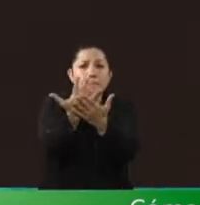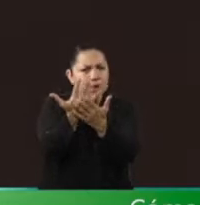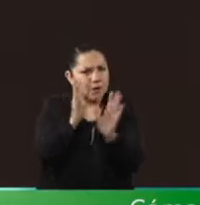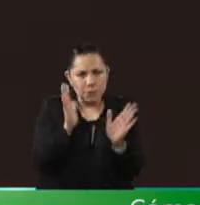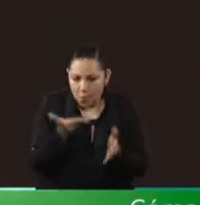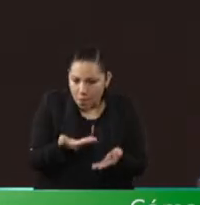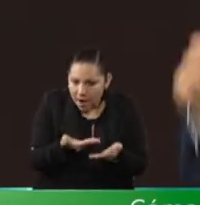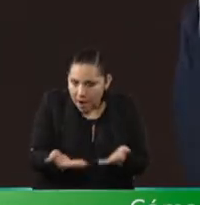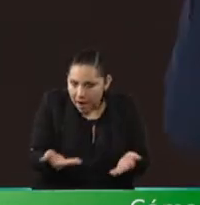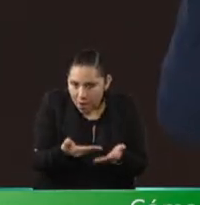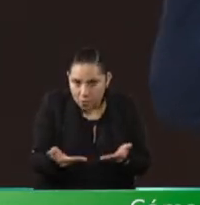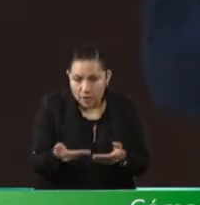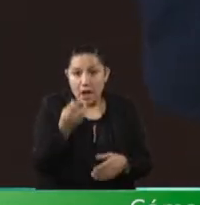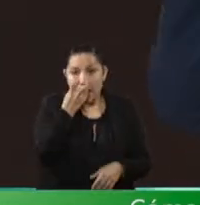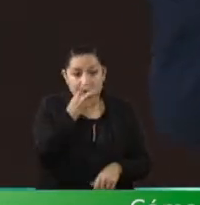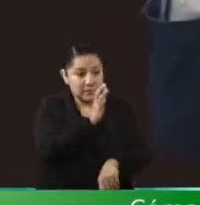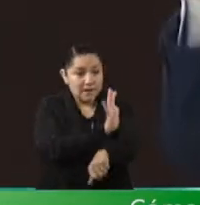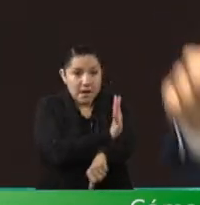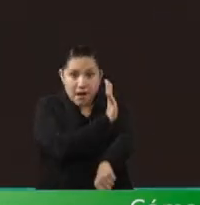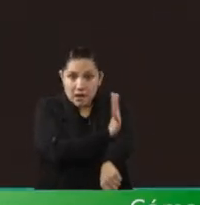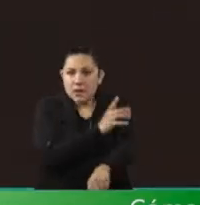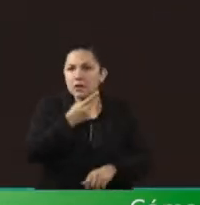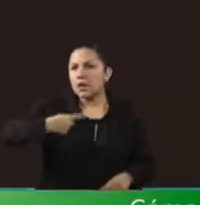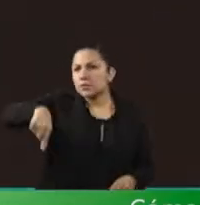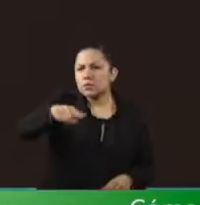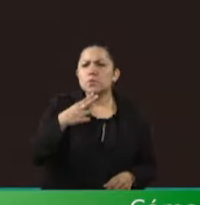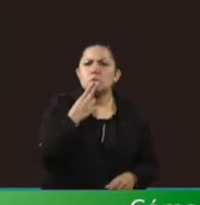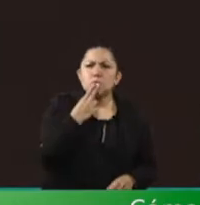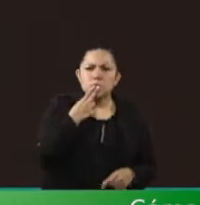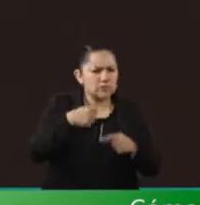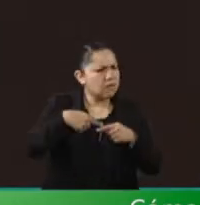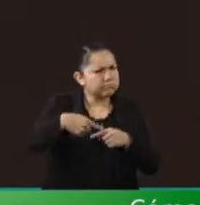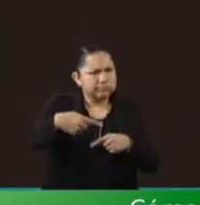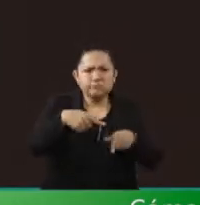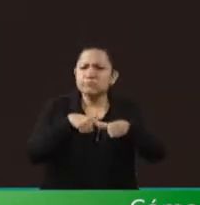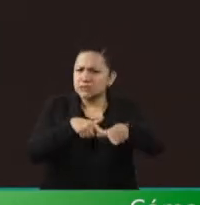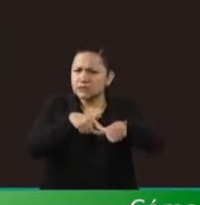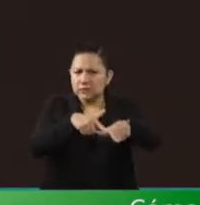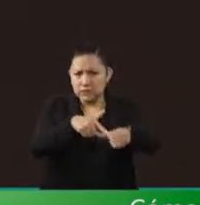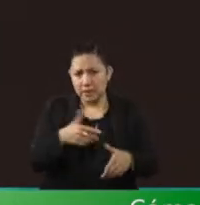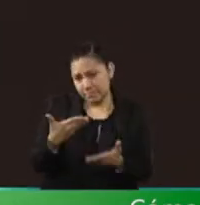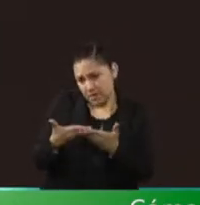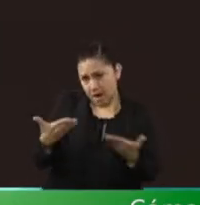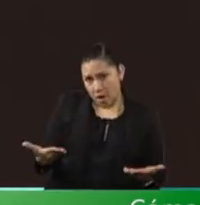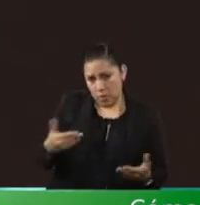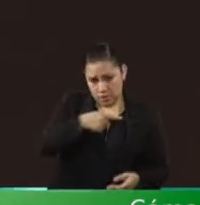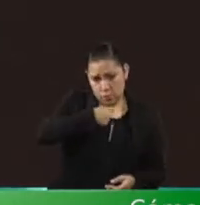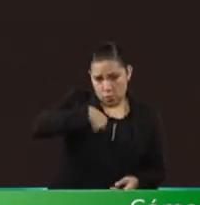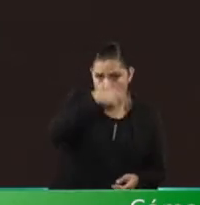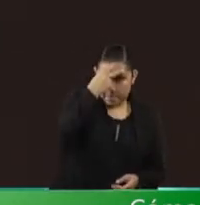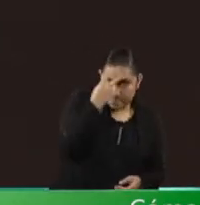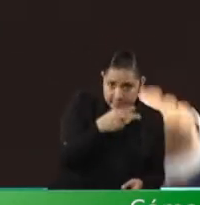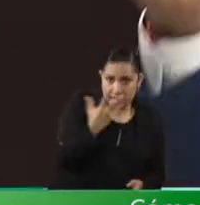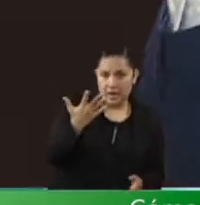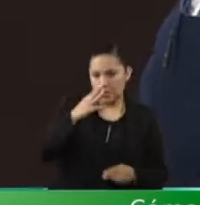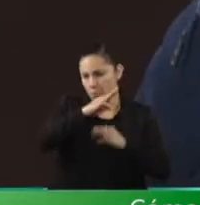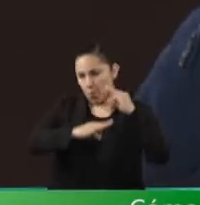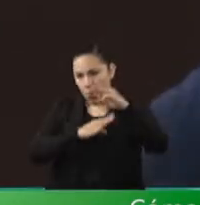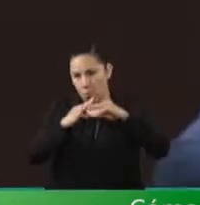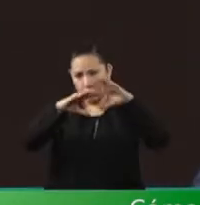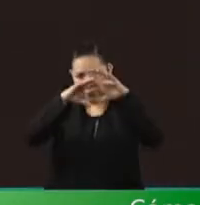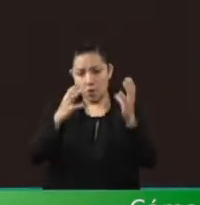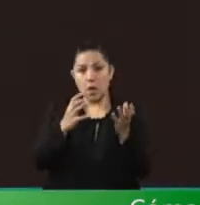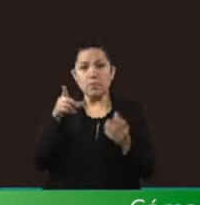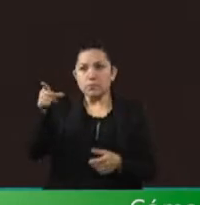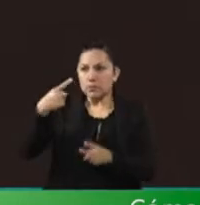continuar el cambio climático hoy es una realidad a la que nos enfrentamos como mexicanos y como habitantes de este mundo nos